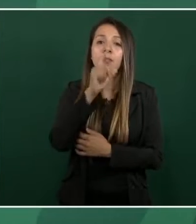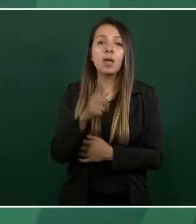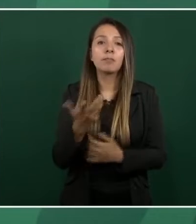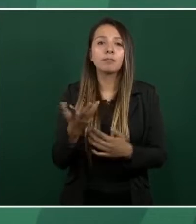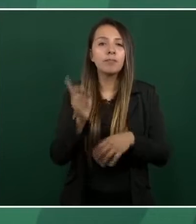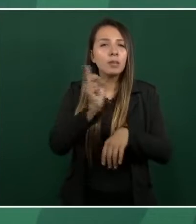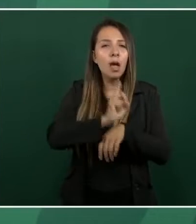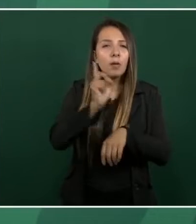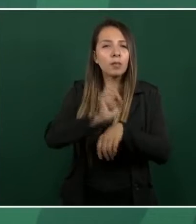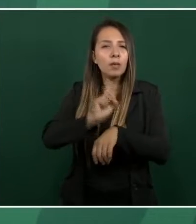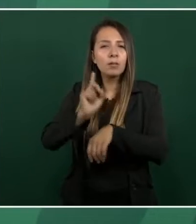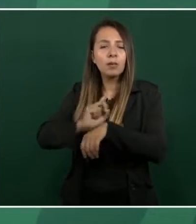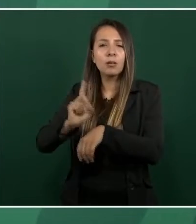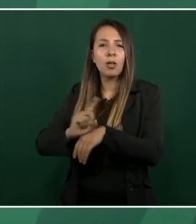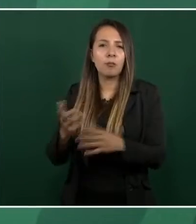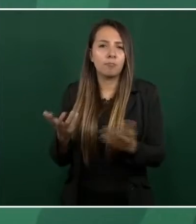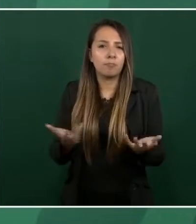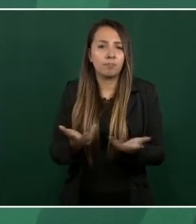los días,